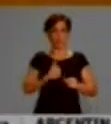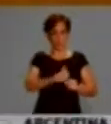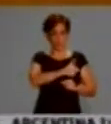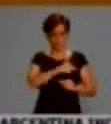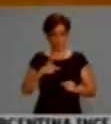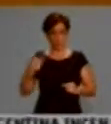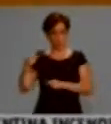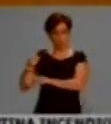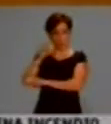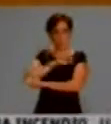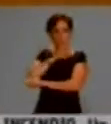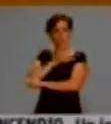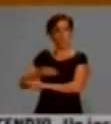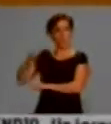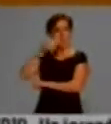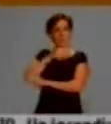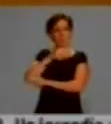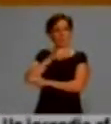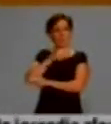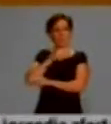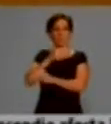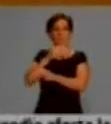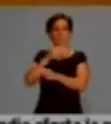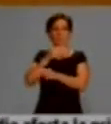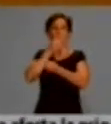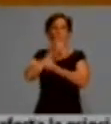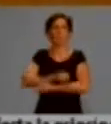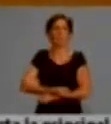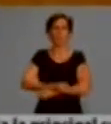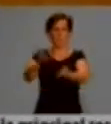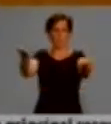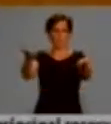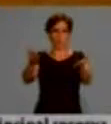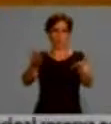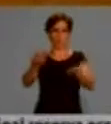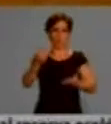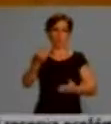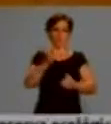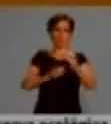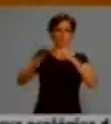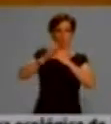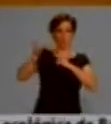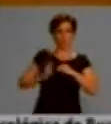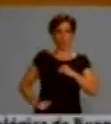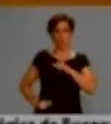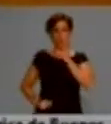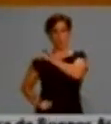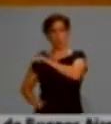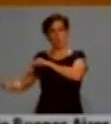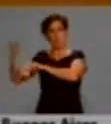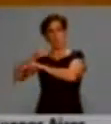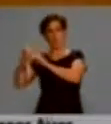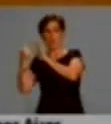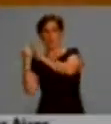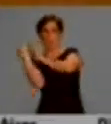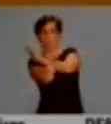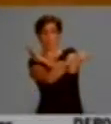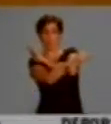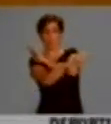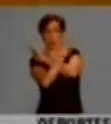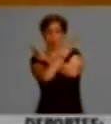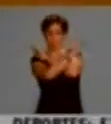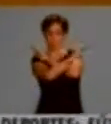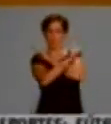existencia en el PP de sobresueldos y de una cuenta B. Ese mismo día, el señor Bárcenas le escribe a usted para decirle que él no podía